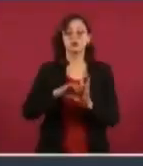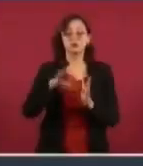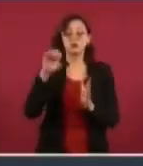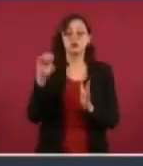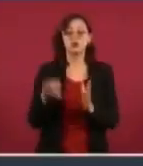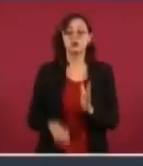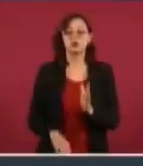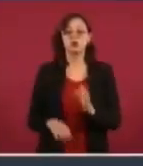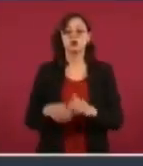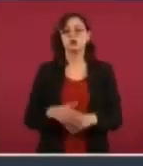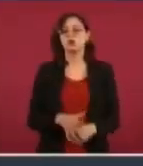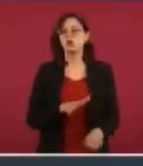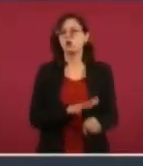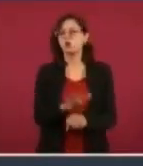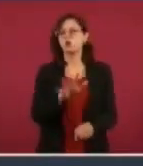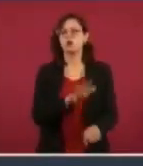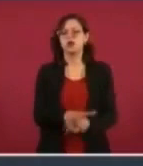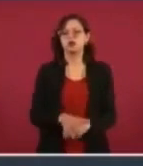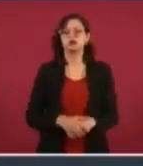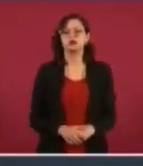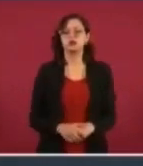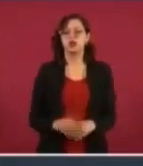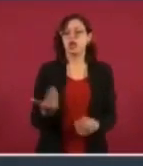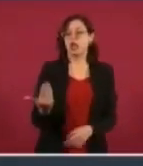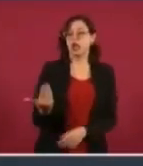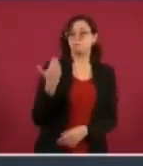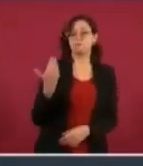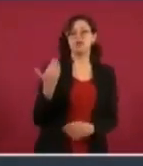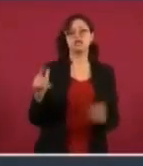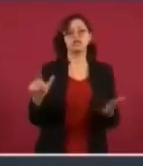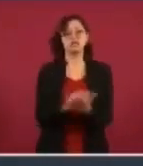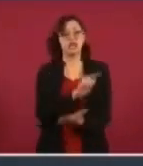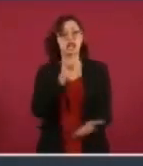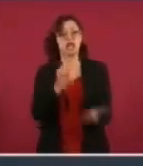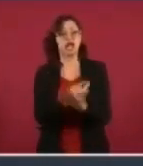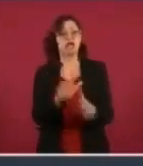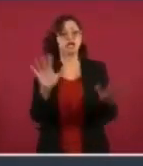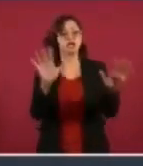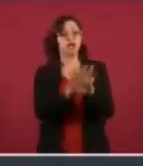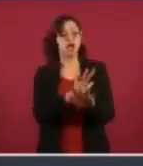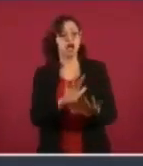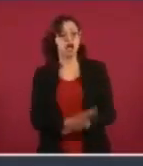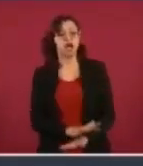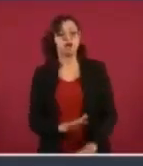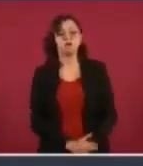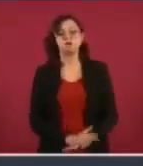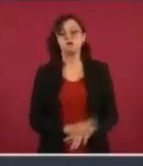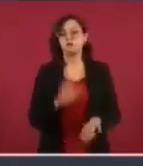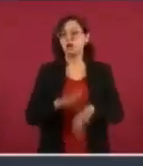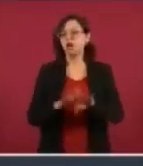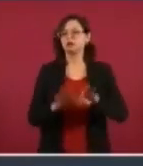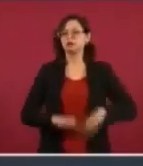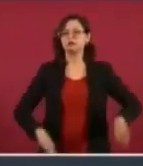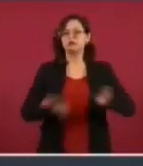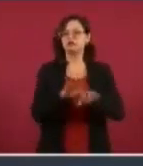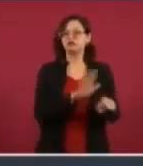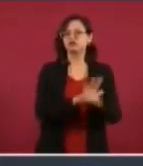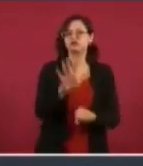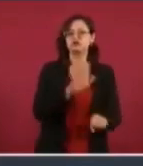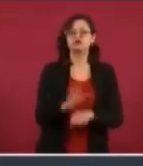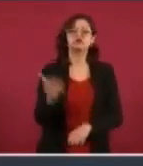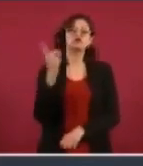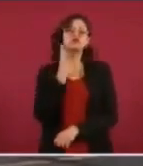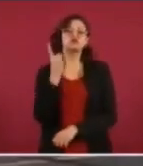las principales reformas y leyes aprobadas por los legisladores